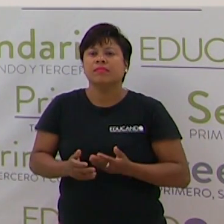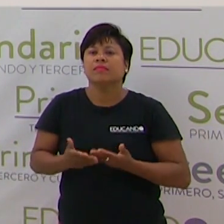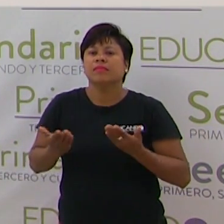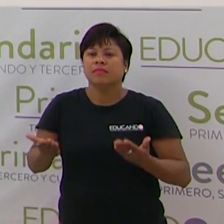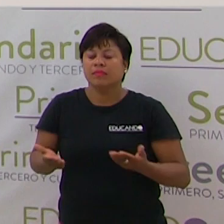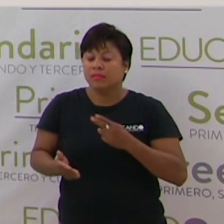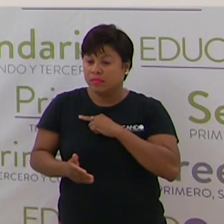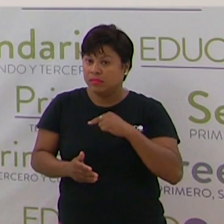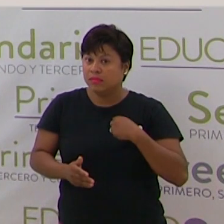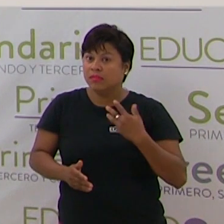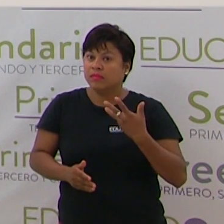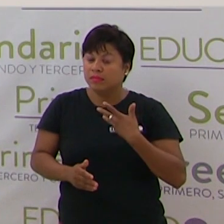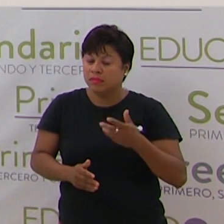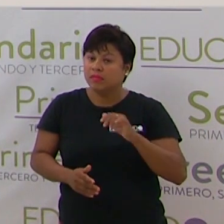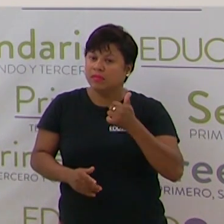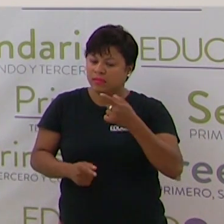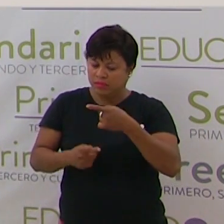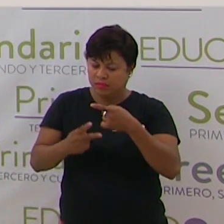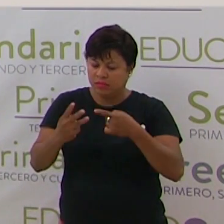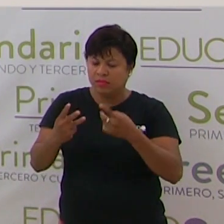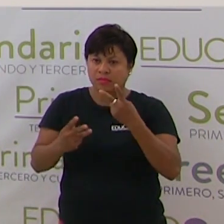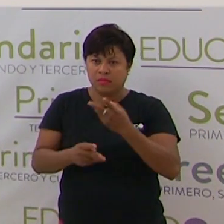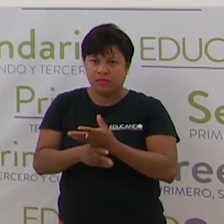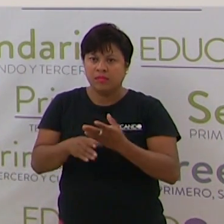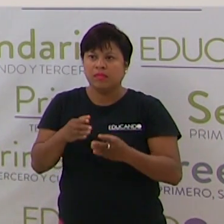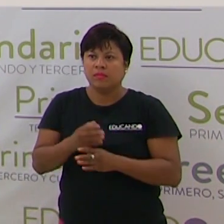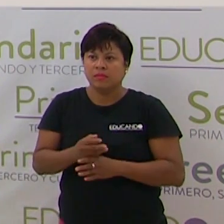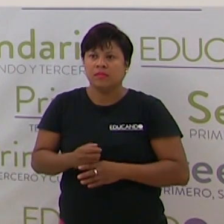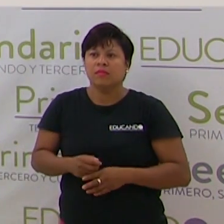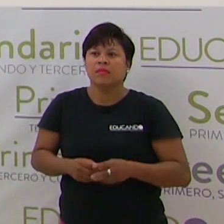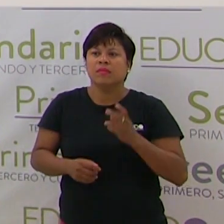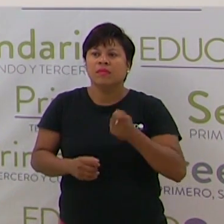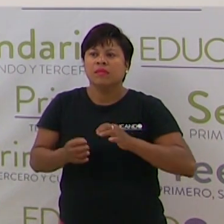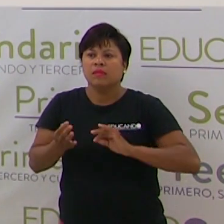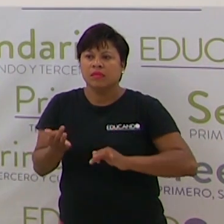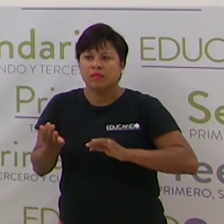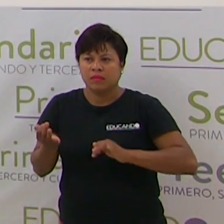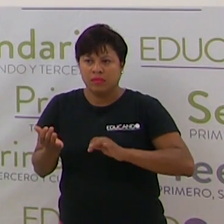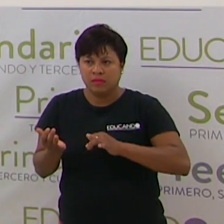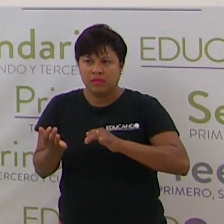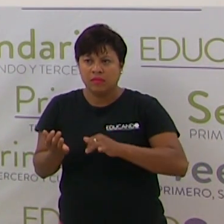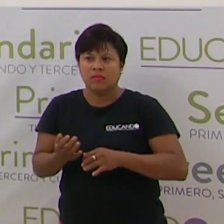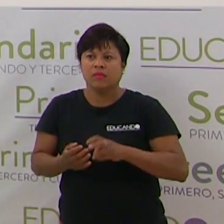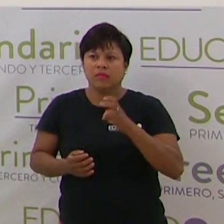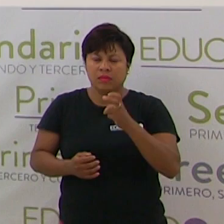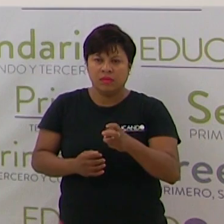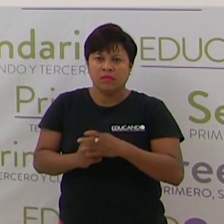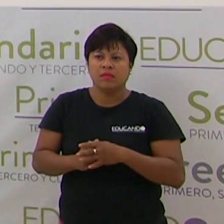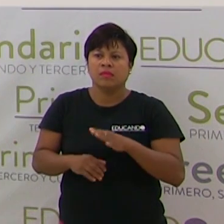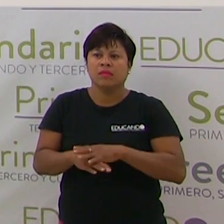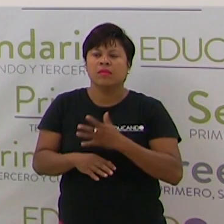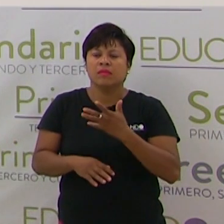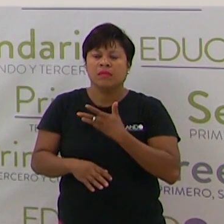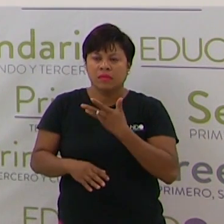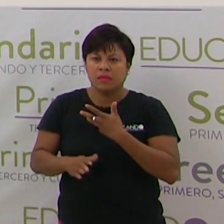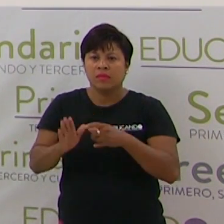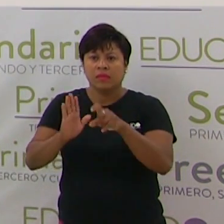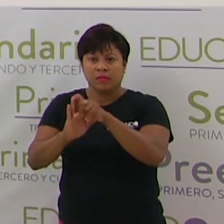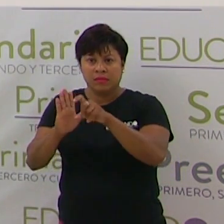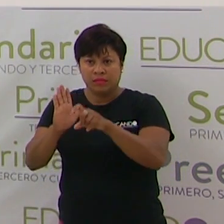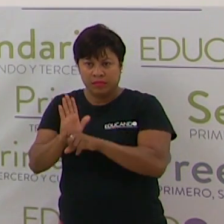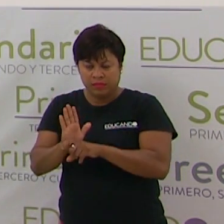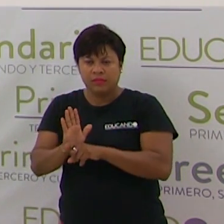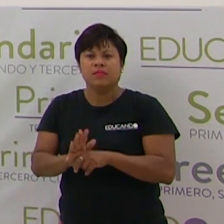tenemos también otros dos objetos. Es un sacapuntas, claro que está un poco más grande, ¿verdad? Porque está en imagen, pero es